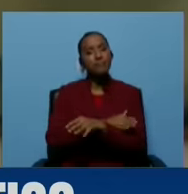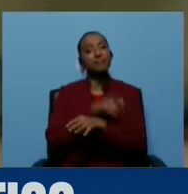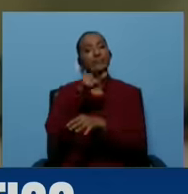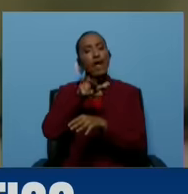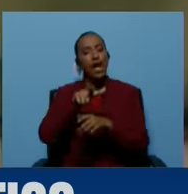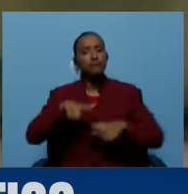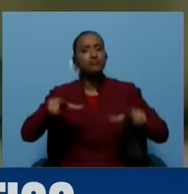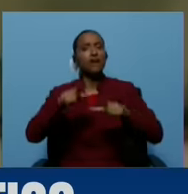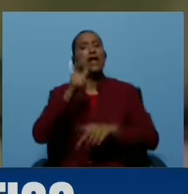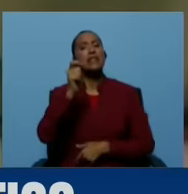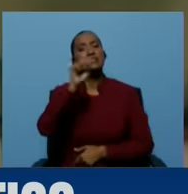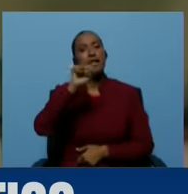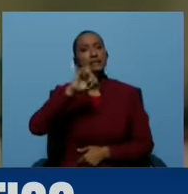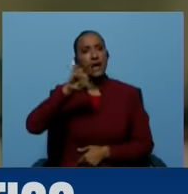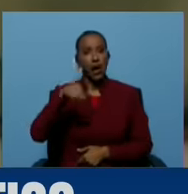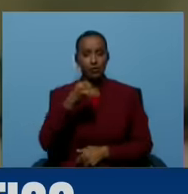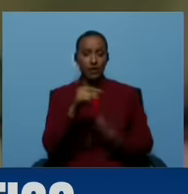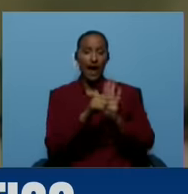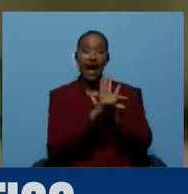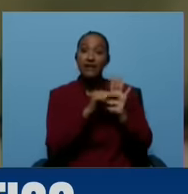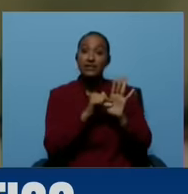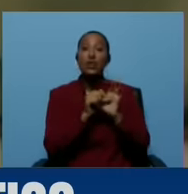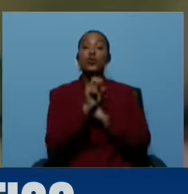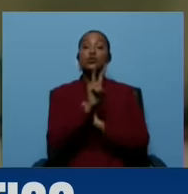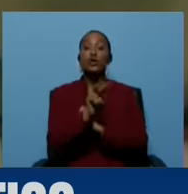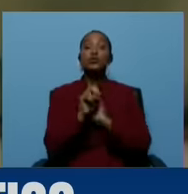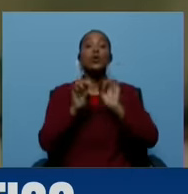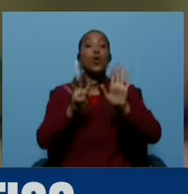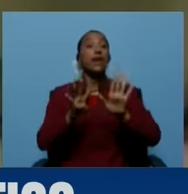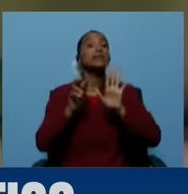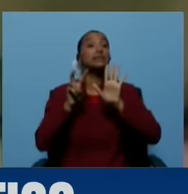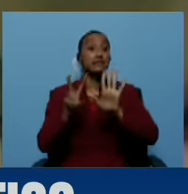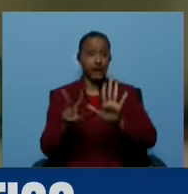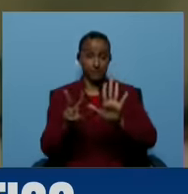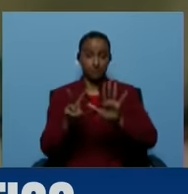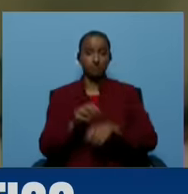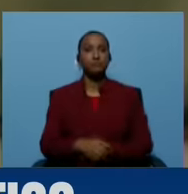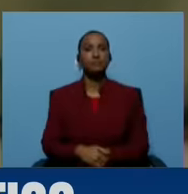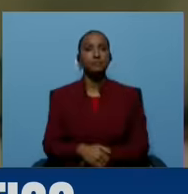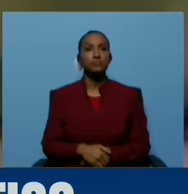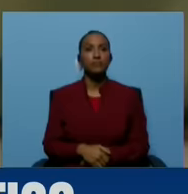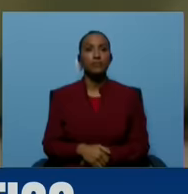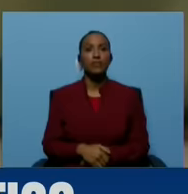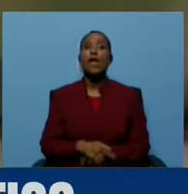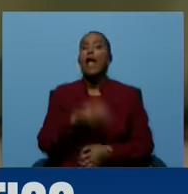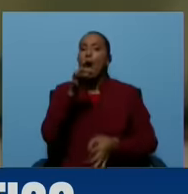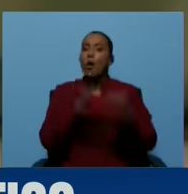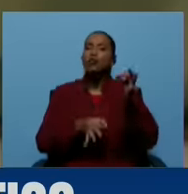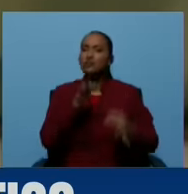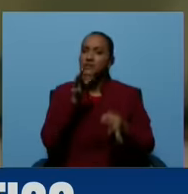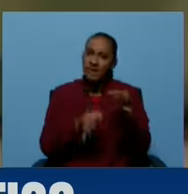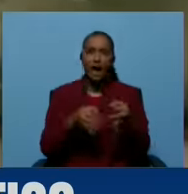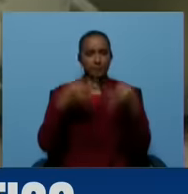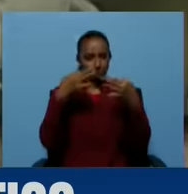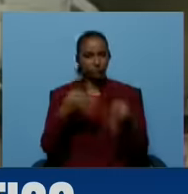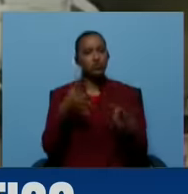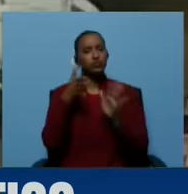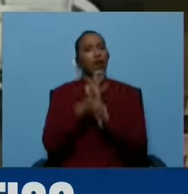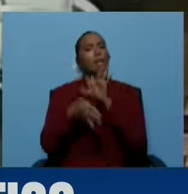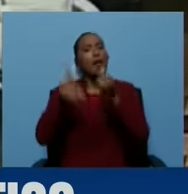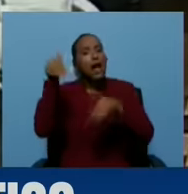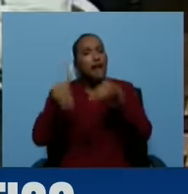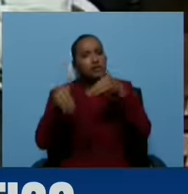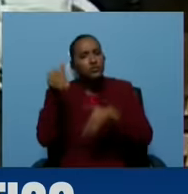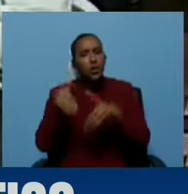de Justicia. Artículo 297. La jurisdicción contenciosa electoral